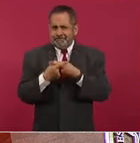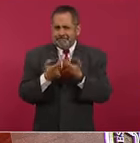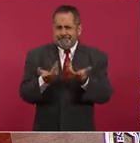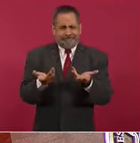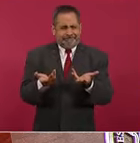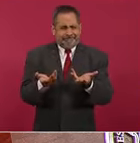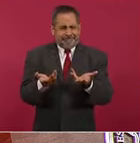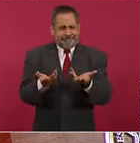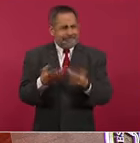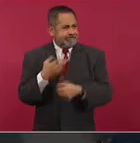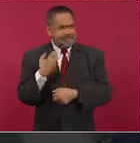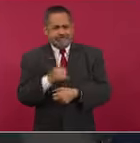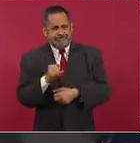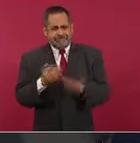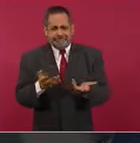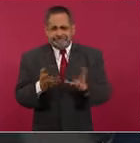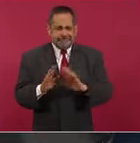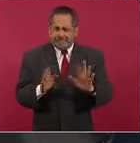es un absurdo,